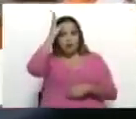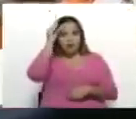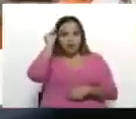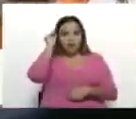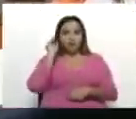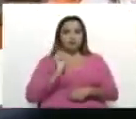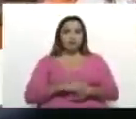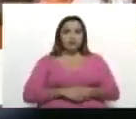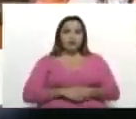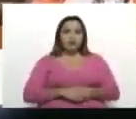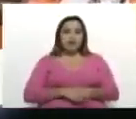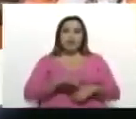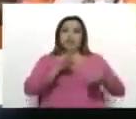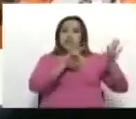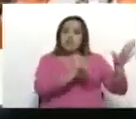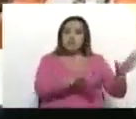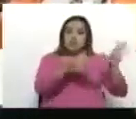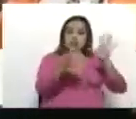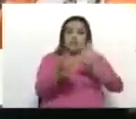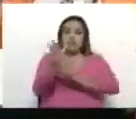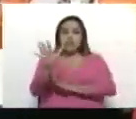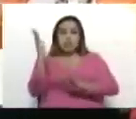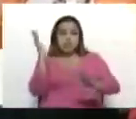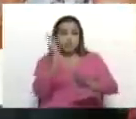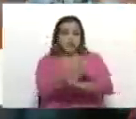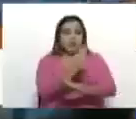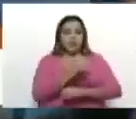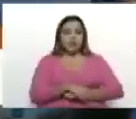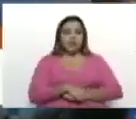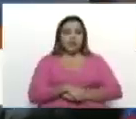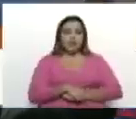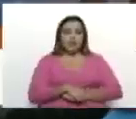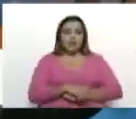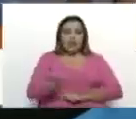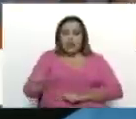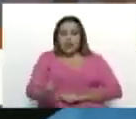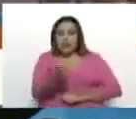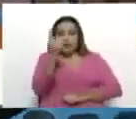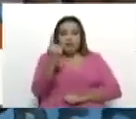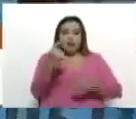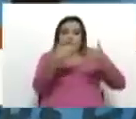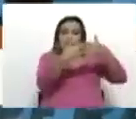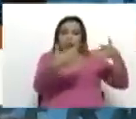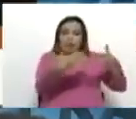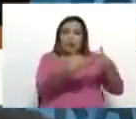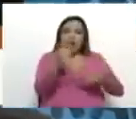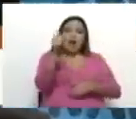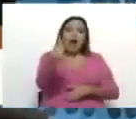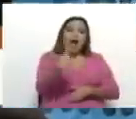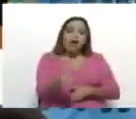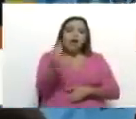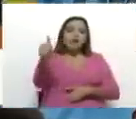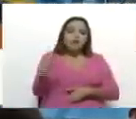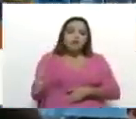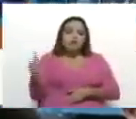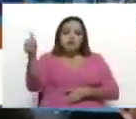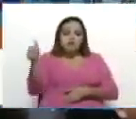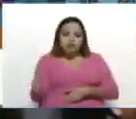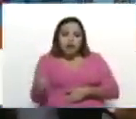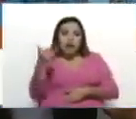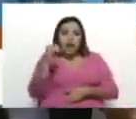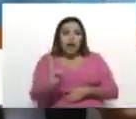Trump las 765 sanciones en el primer párrafo de cada una de esas setecientas